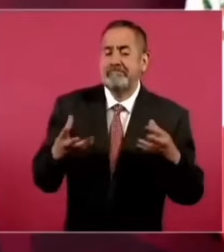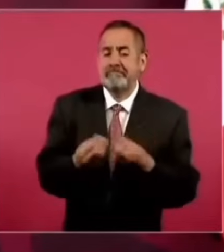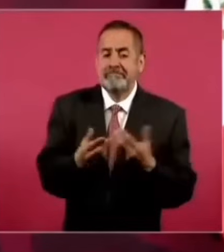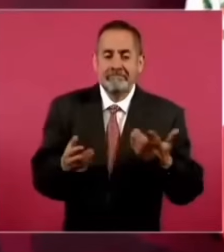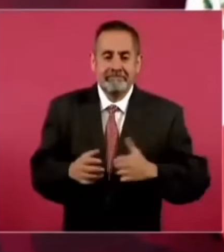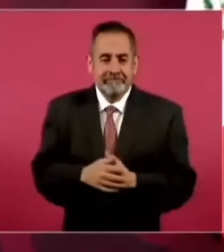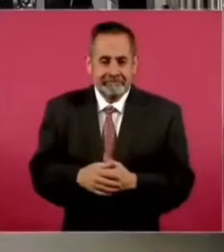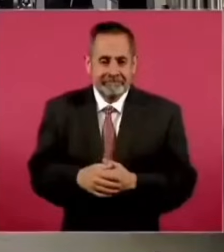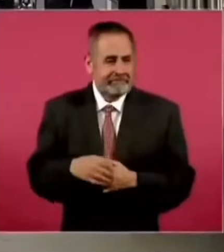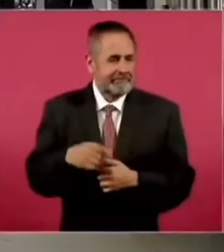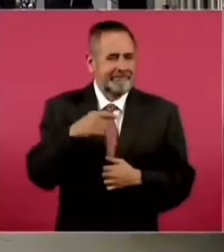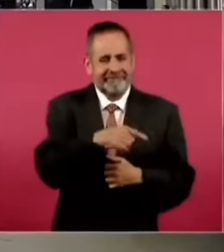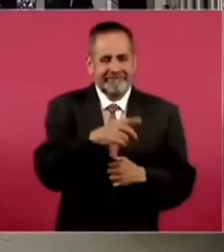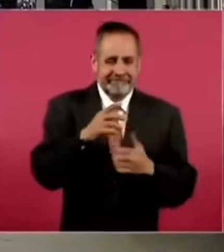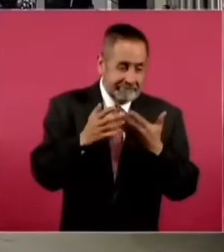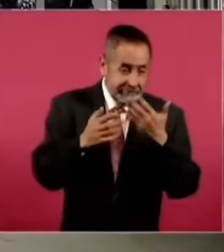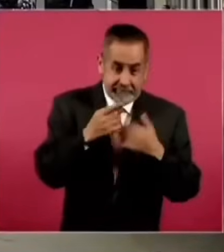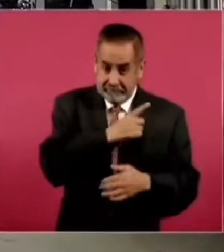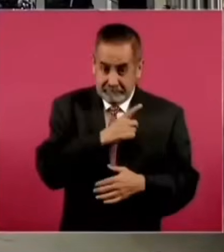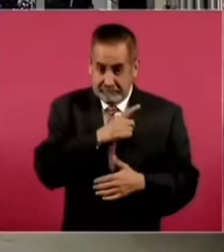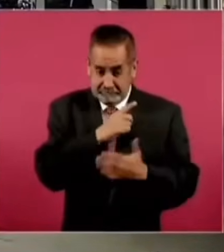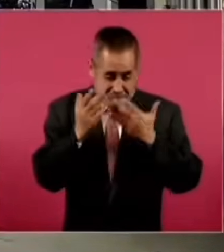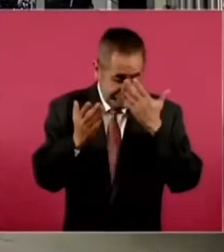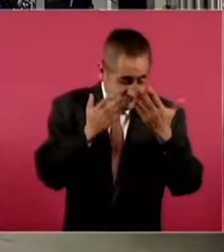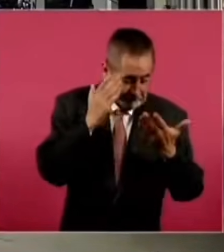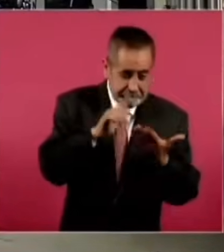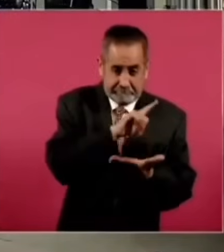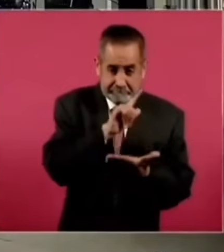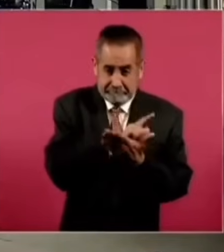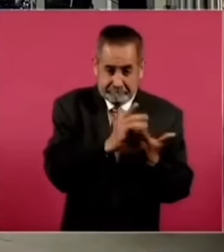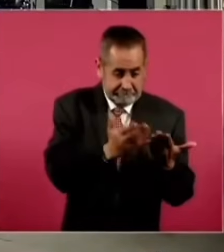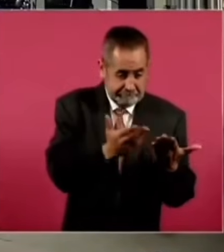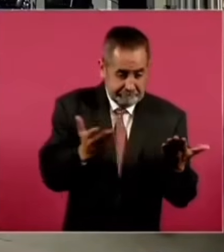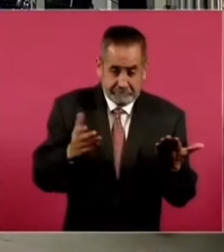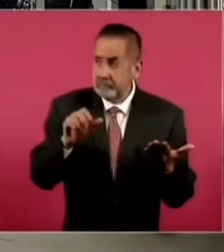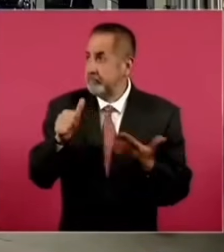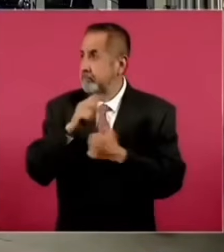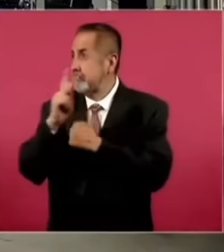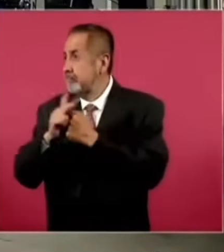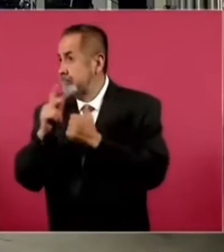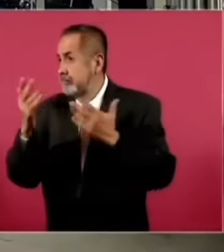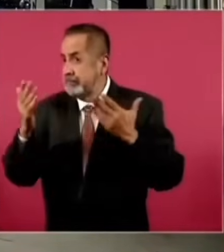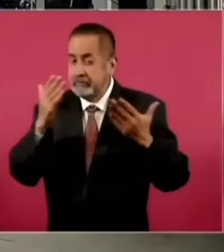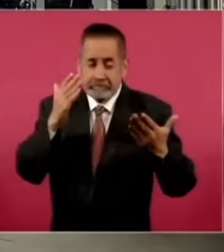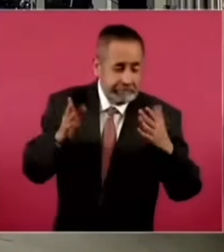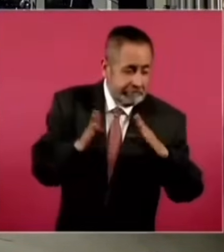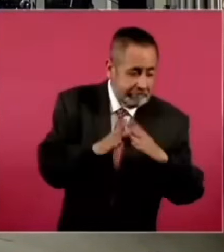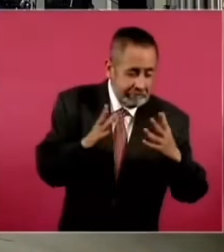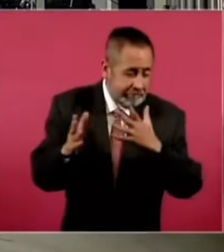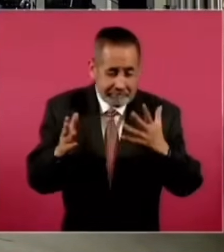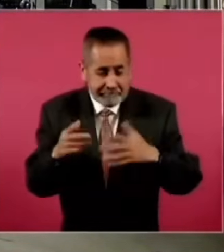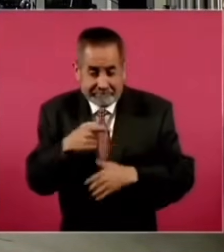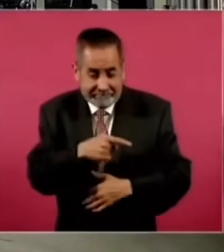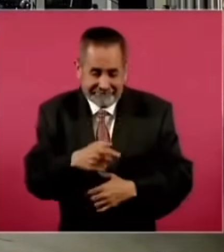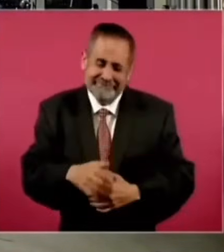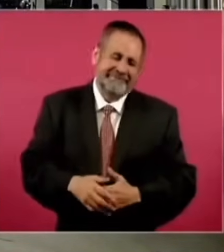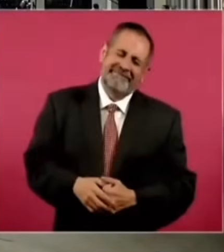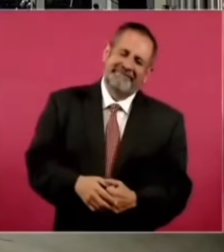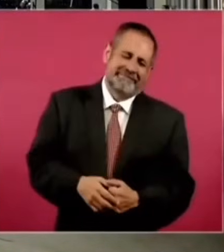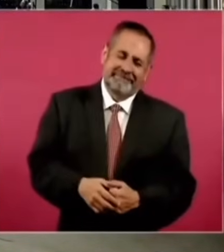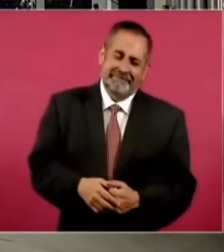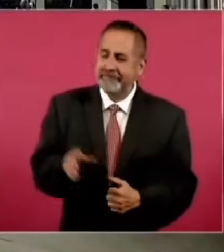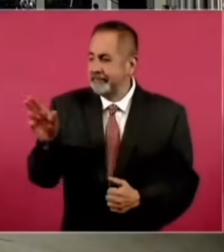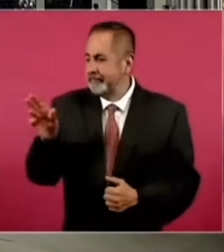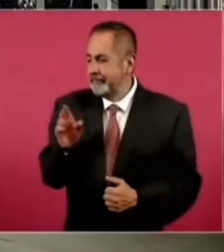derecho comparado con lo que sucede en otros países y códigos y todo, ¿no?